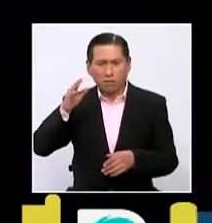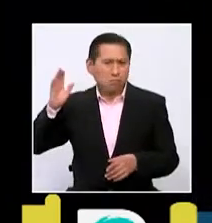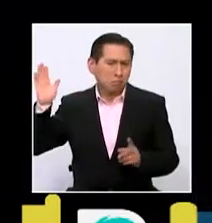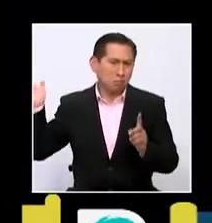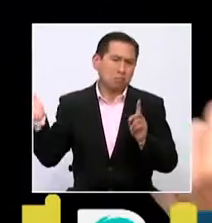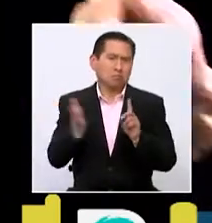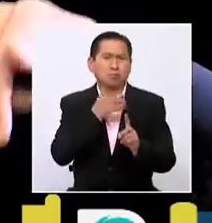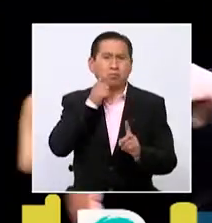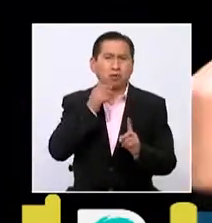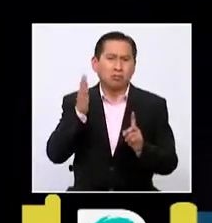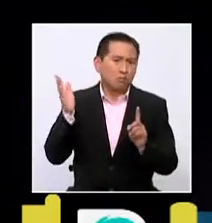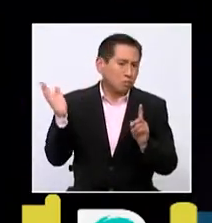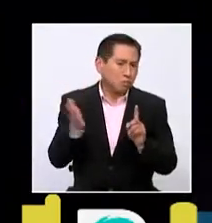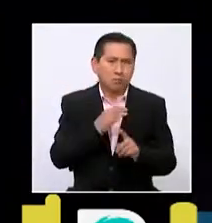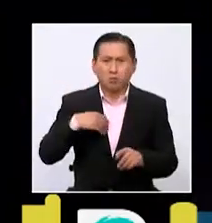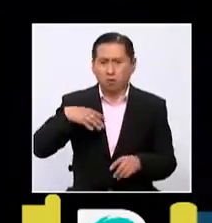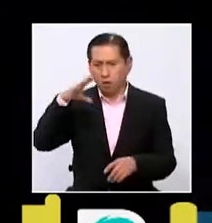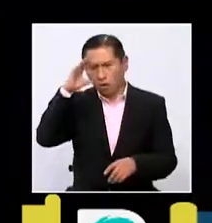a la mujer, el hombre